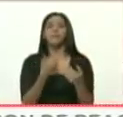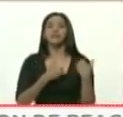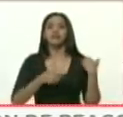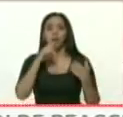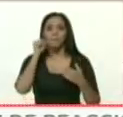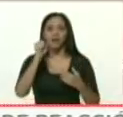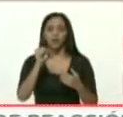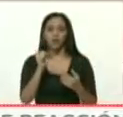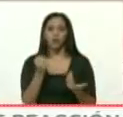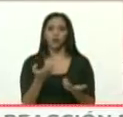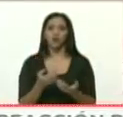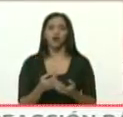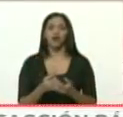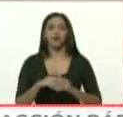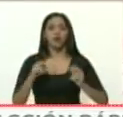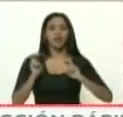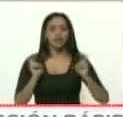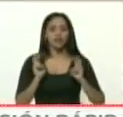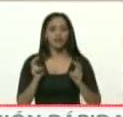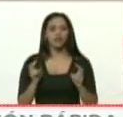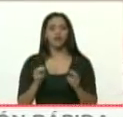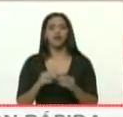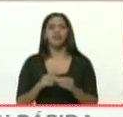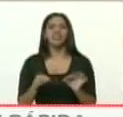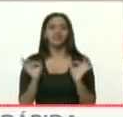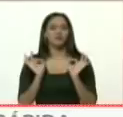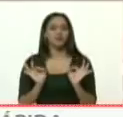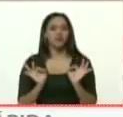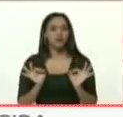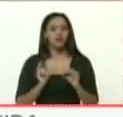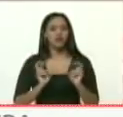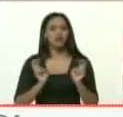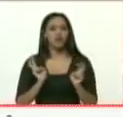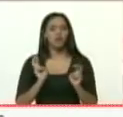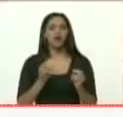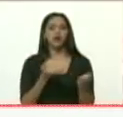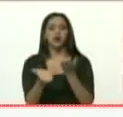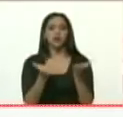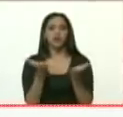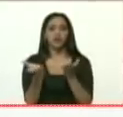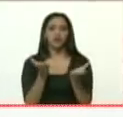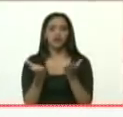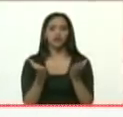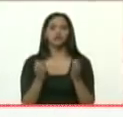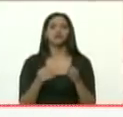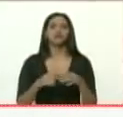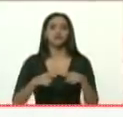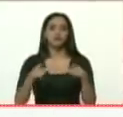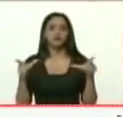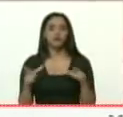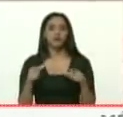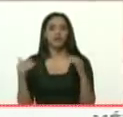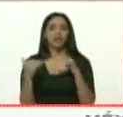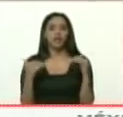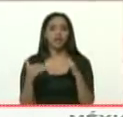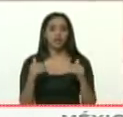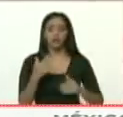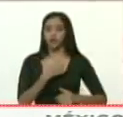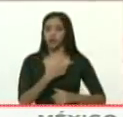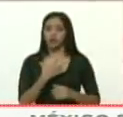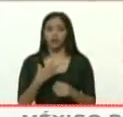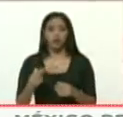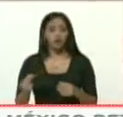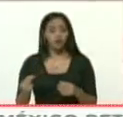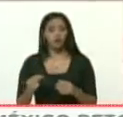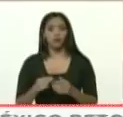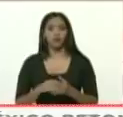en cuanto al tema de las obras públicas, pero sobre todo el tema de los servicios. En un escenario de guerra no convencional, quizás